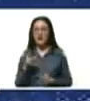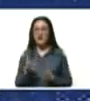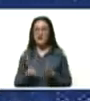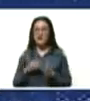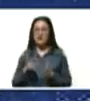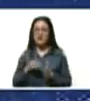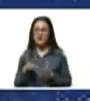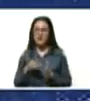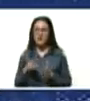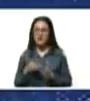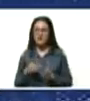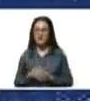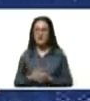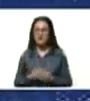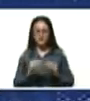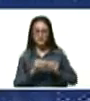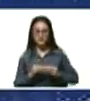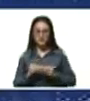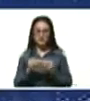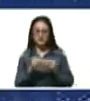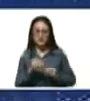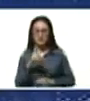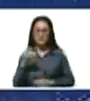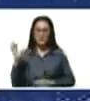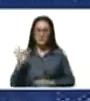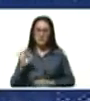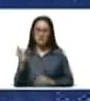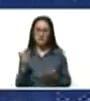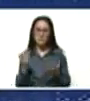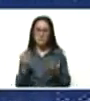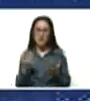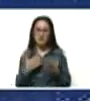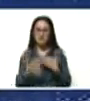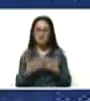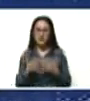Carlos, ha sido recuperado el 100% por manos venezolanas.